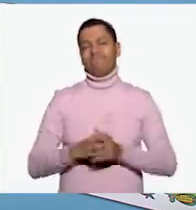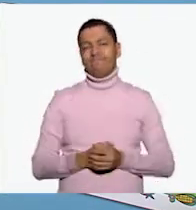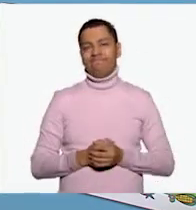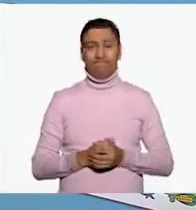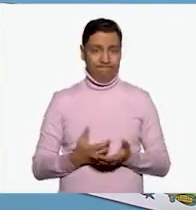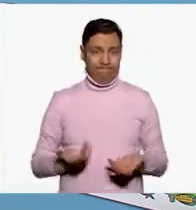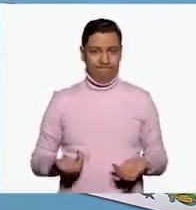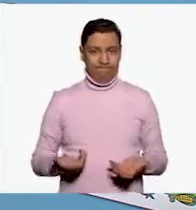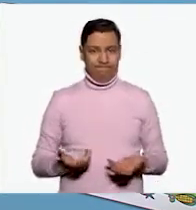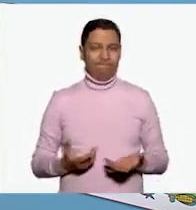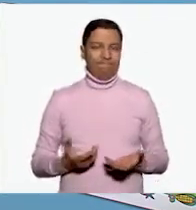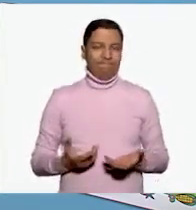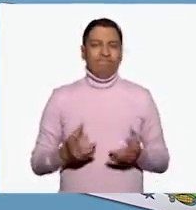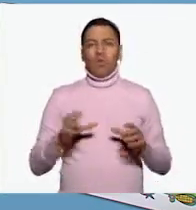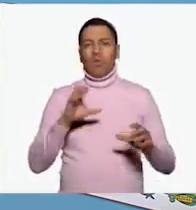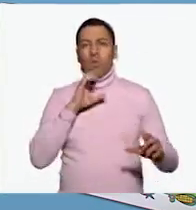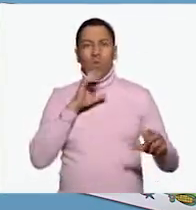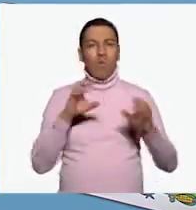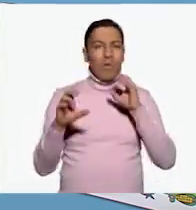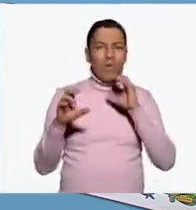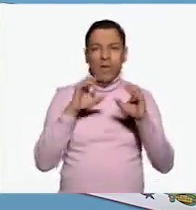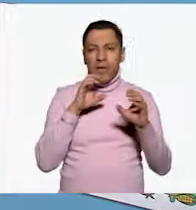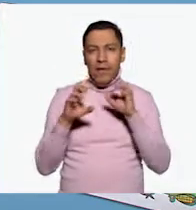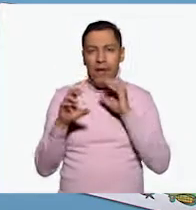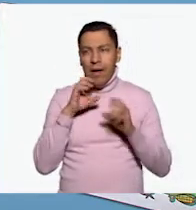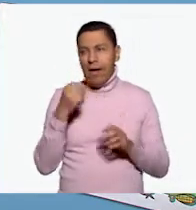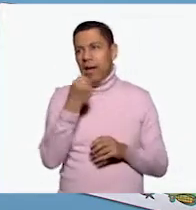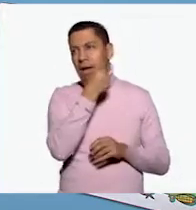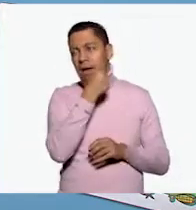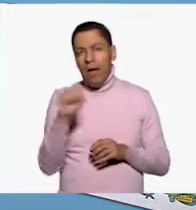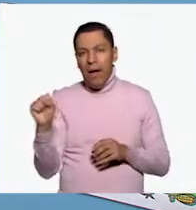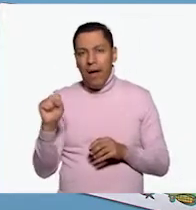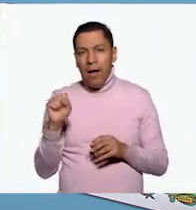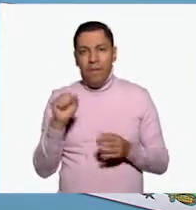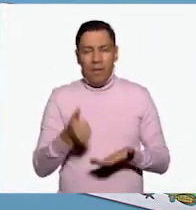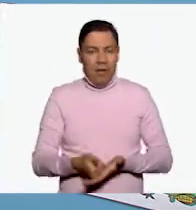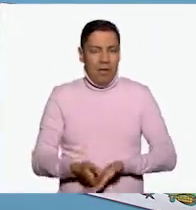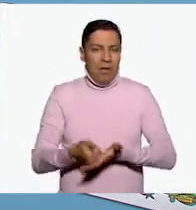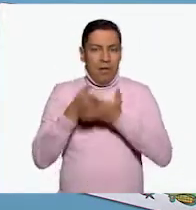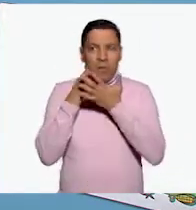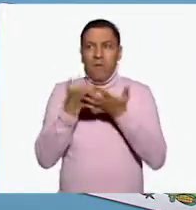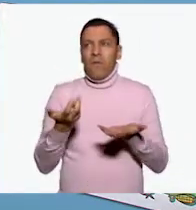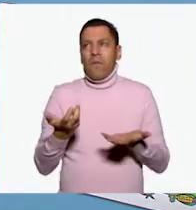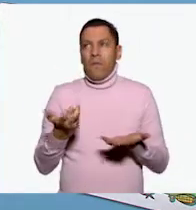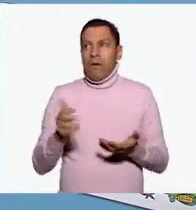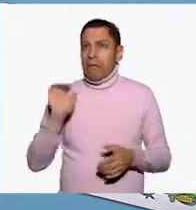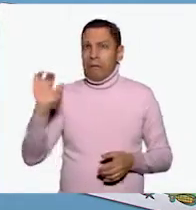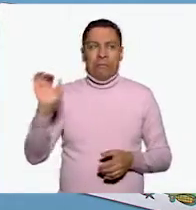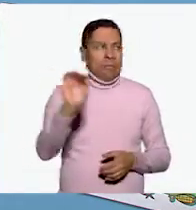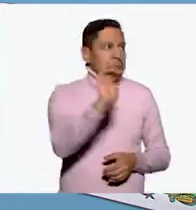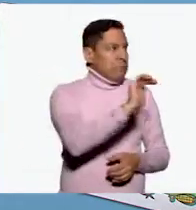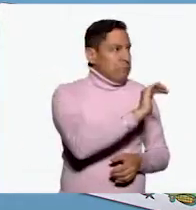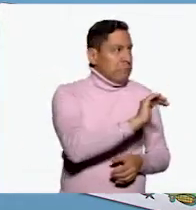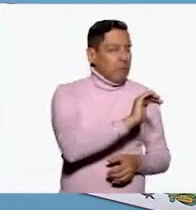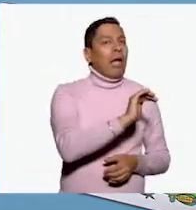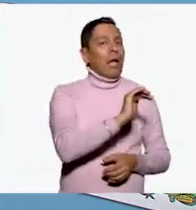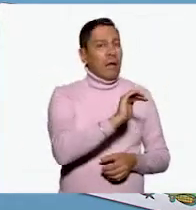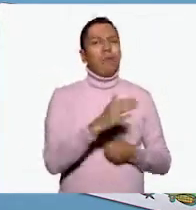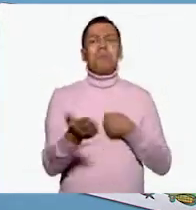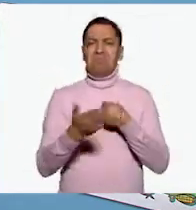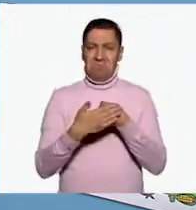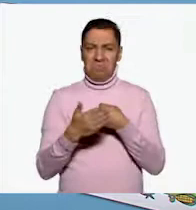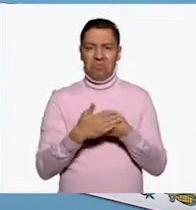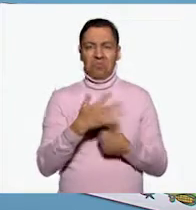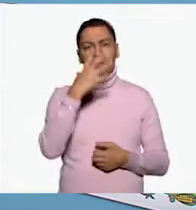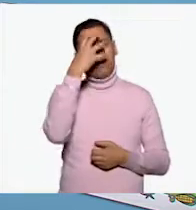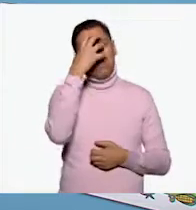capacidad de comunicar lo que sentimos y la habilidad de pedir ayuda. Esto nos permite hacer lo necesario para ayudarnos